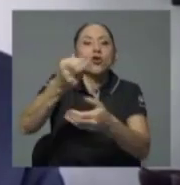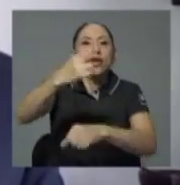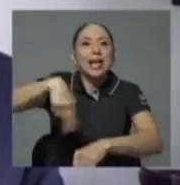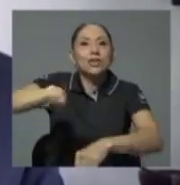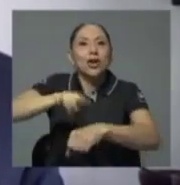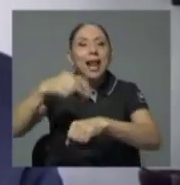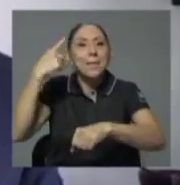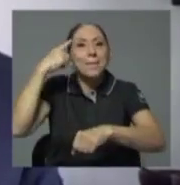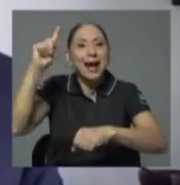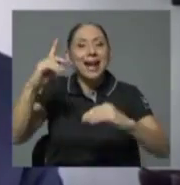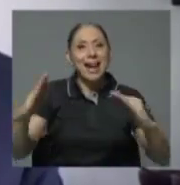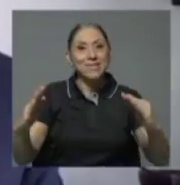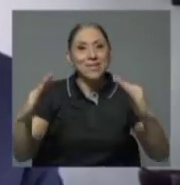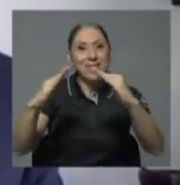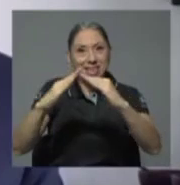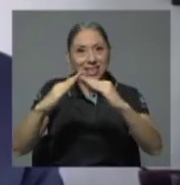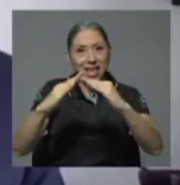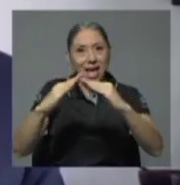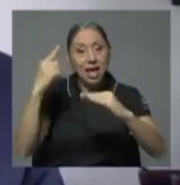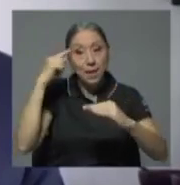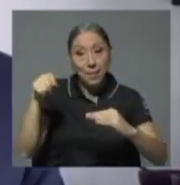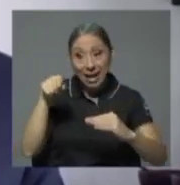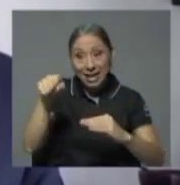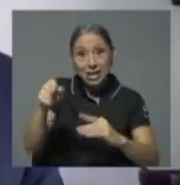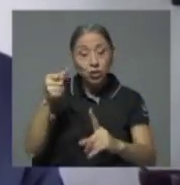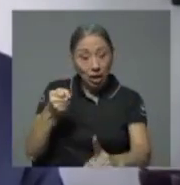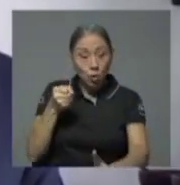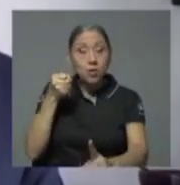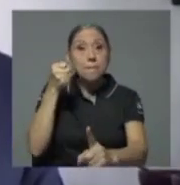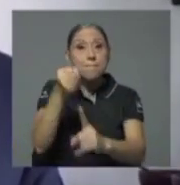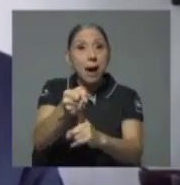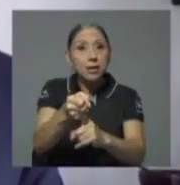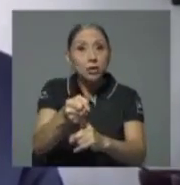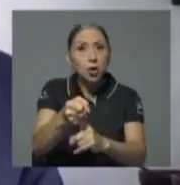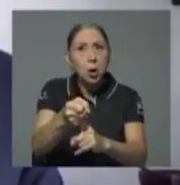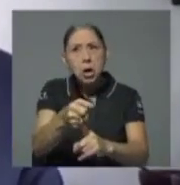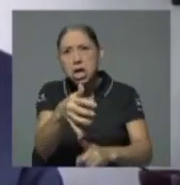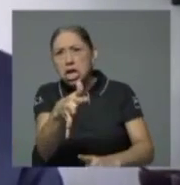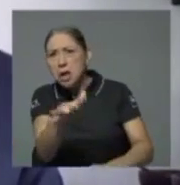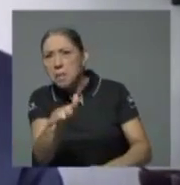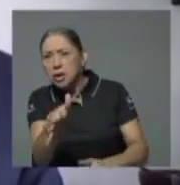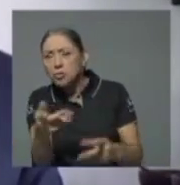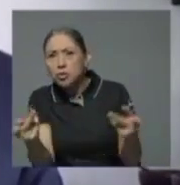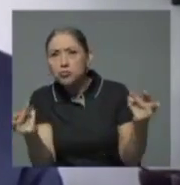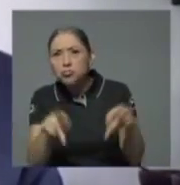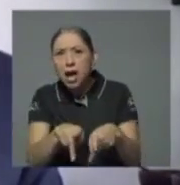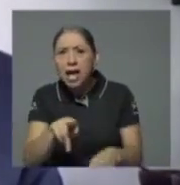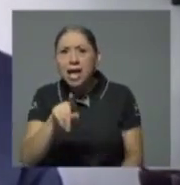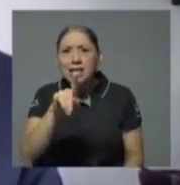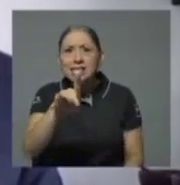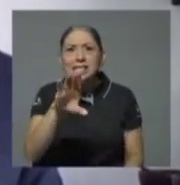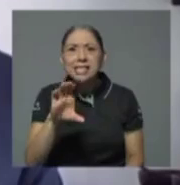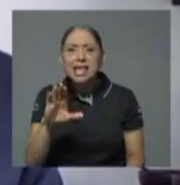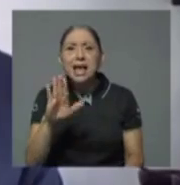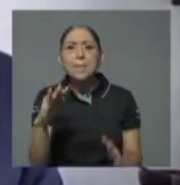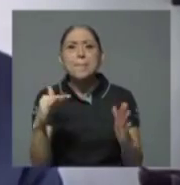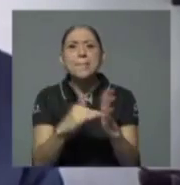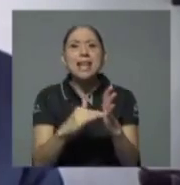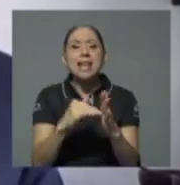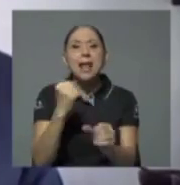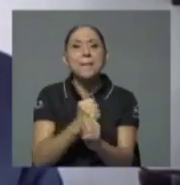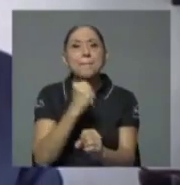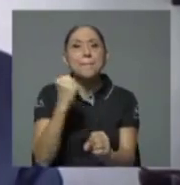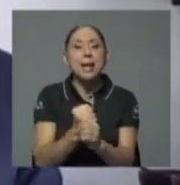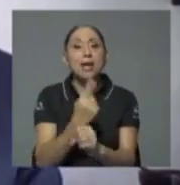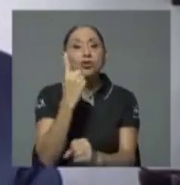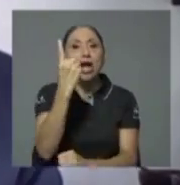Vivienda, para que tenga un impacto que venga a crear alrededor de 100.000 empleos anuales.